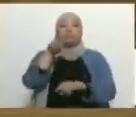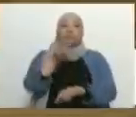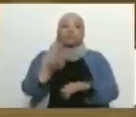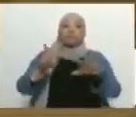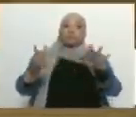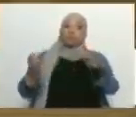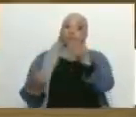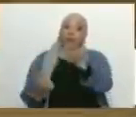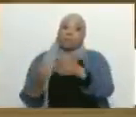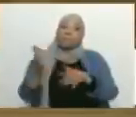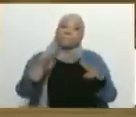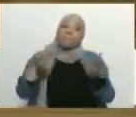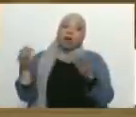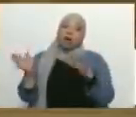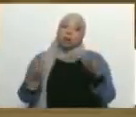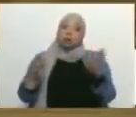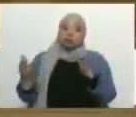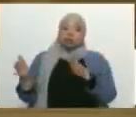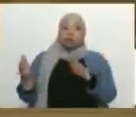28 de marzo,